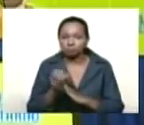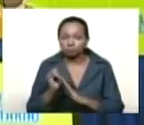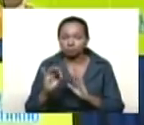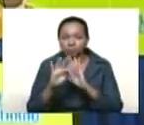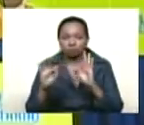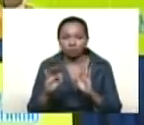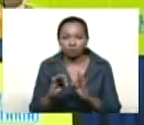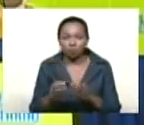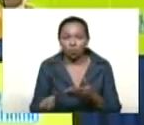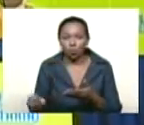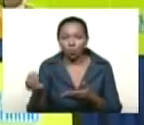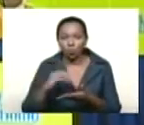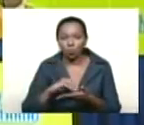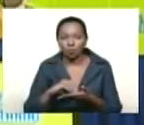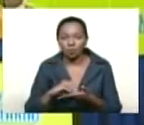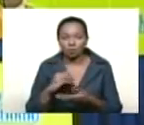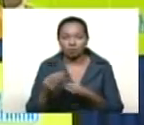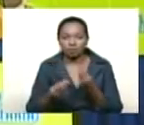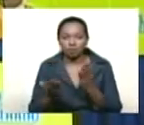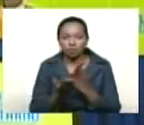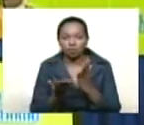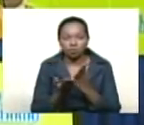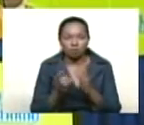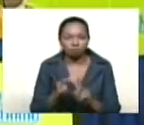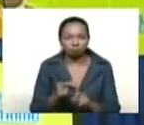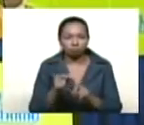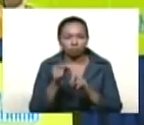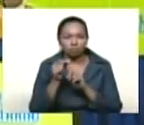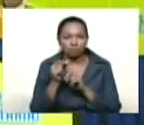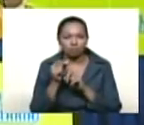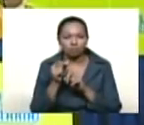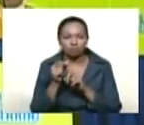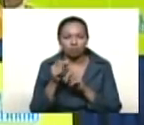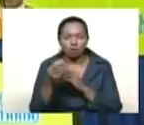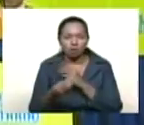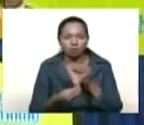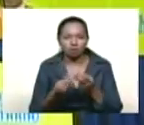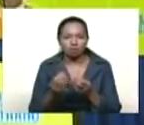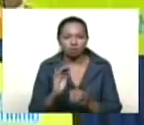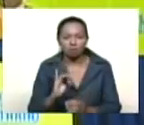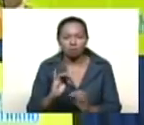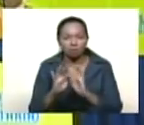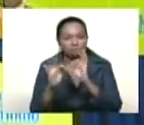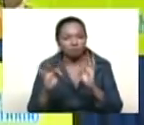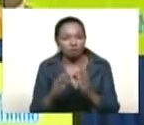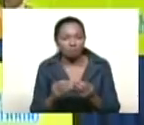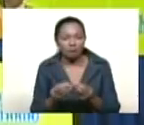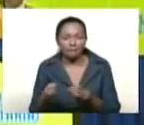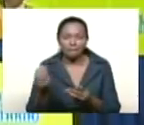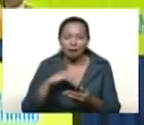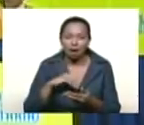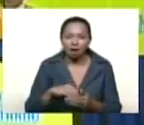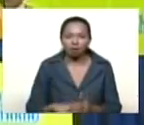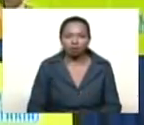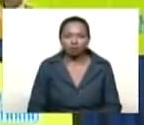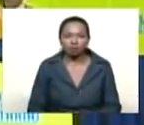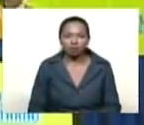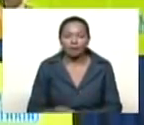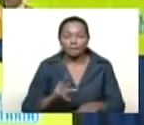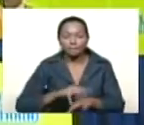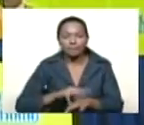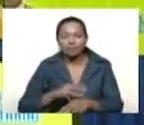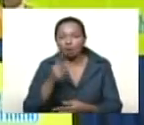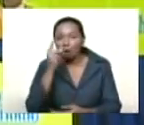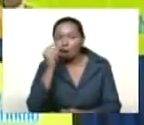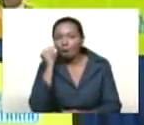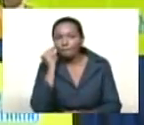Desde que retomamos los estudios de especialización y posgrado, también miles de médicos y